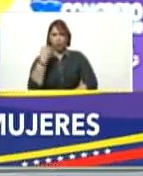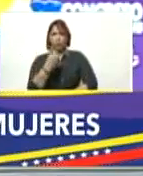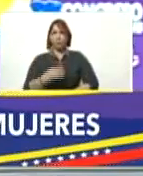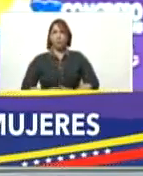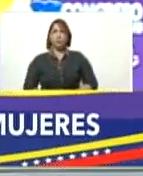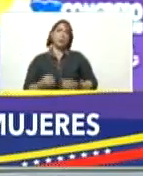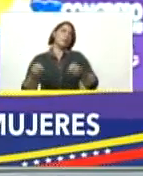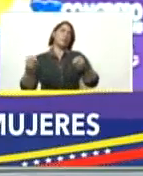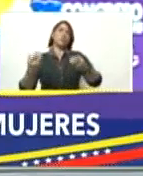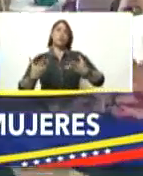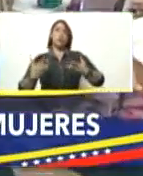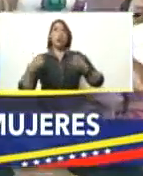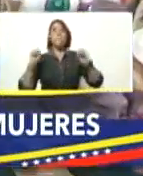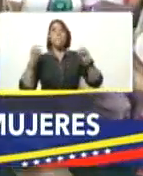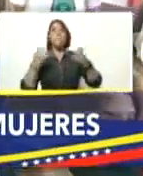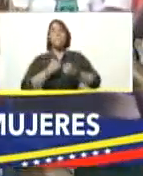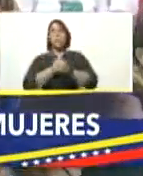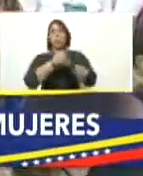amor.